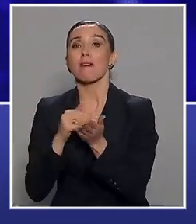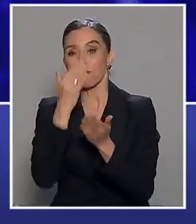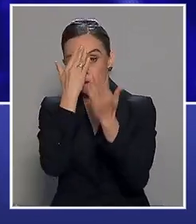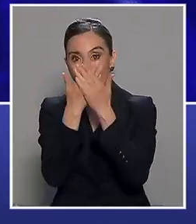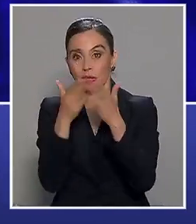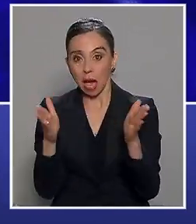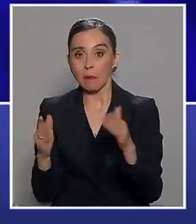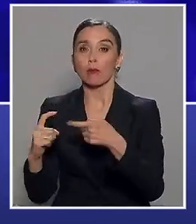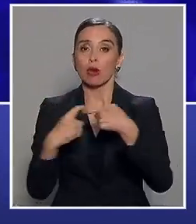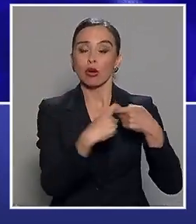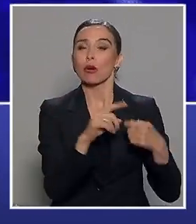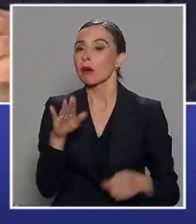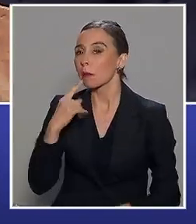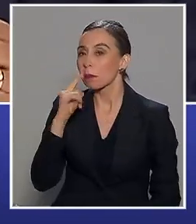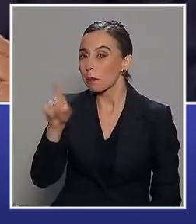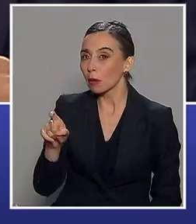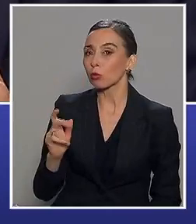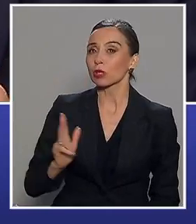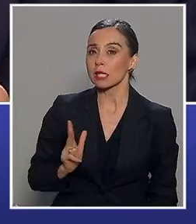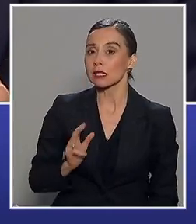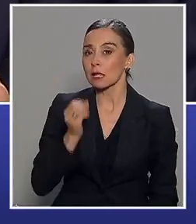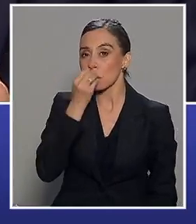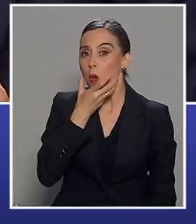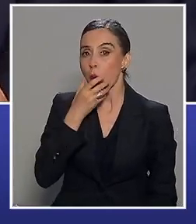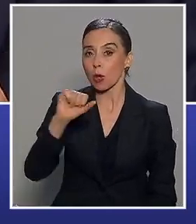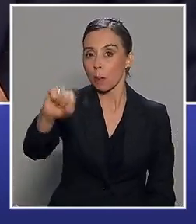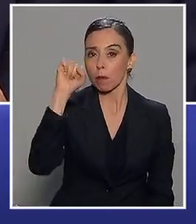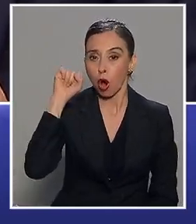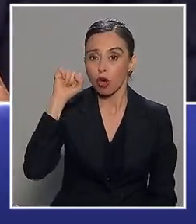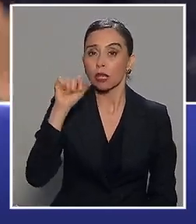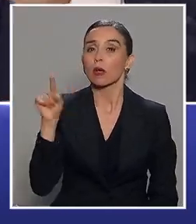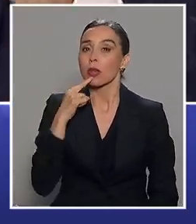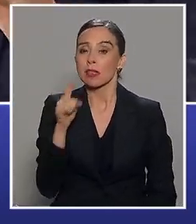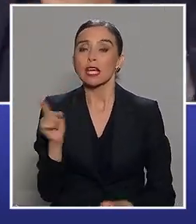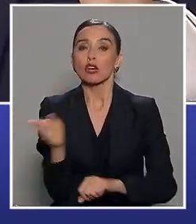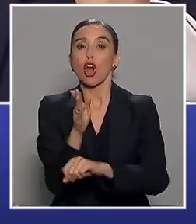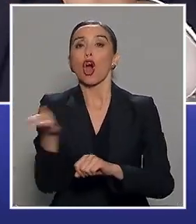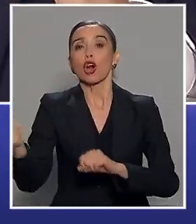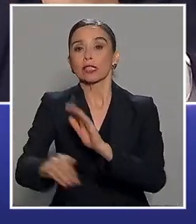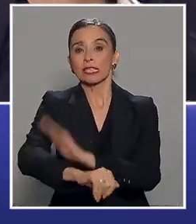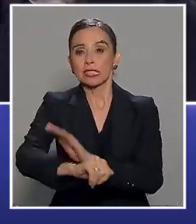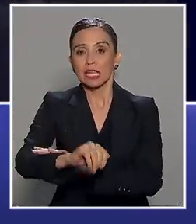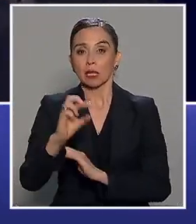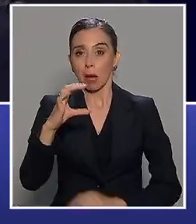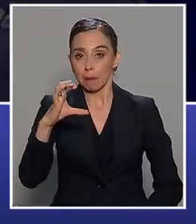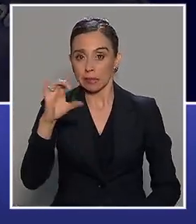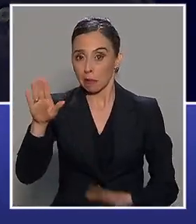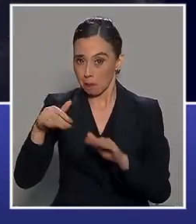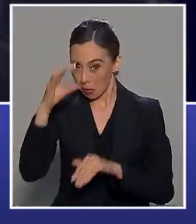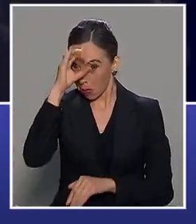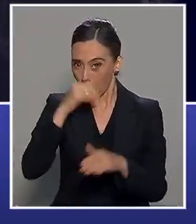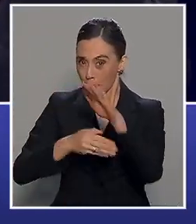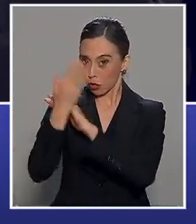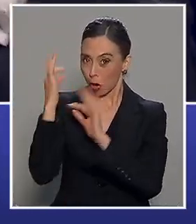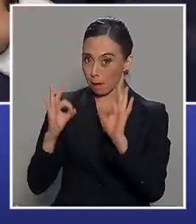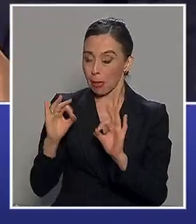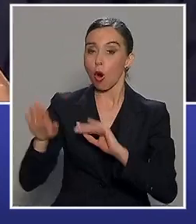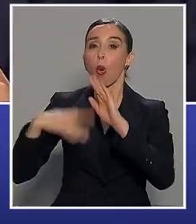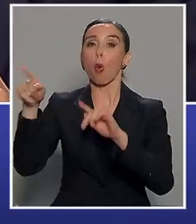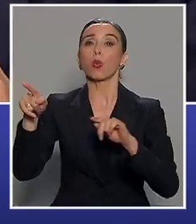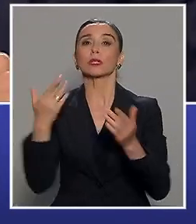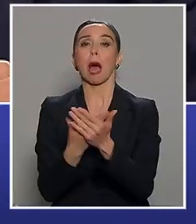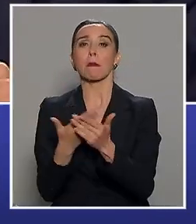avanzando en señor college en 2016 y usted dijo que estaba a la izquierda del partido comunista y mantiene esa posición y quiero aprovechar a preguntarle si usted cuando sea